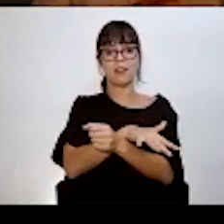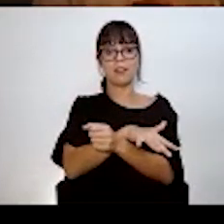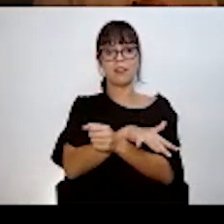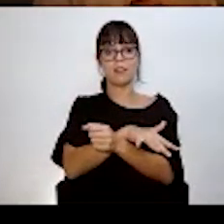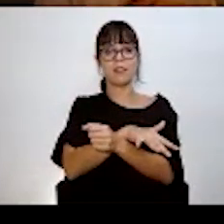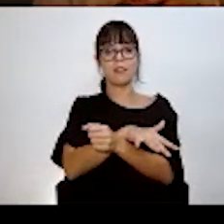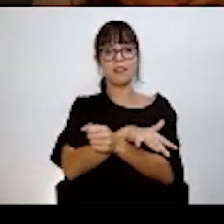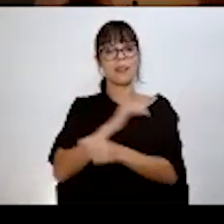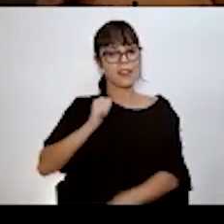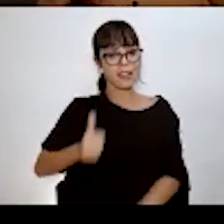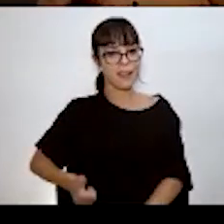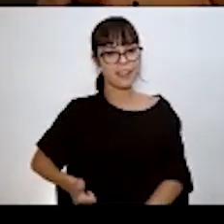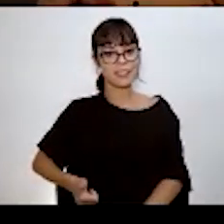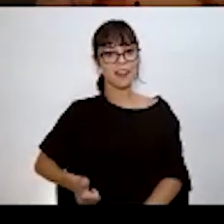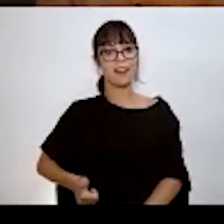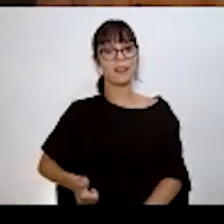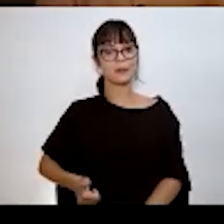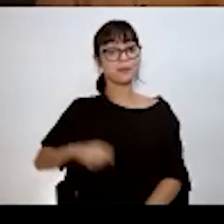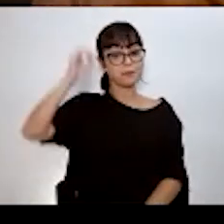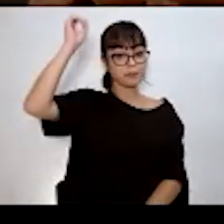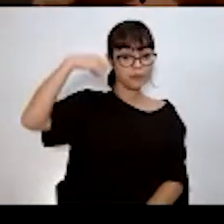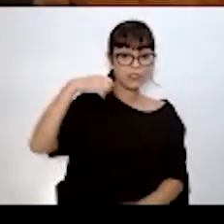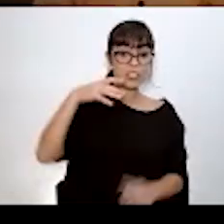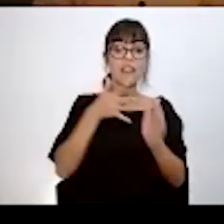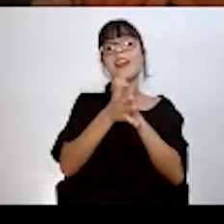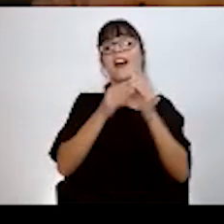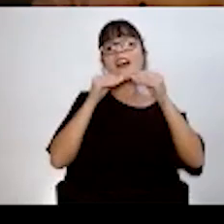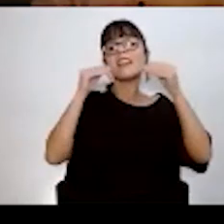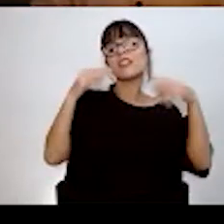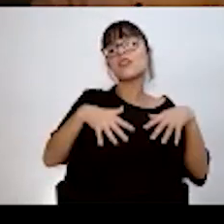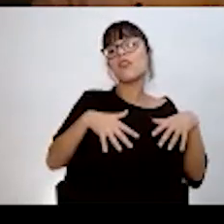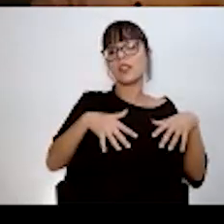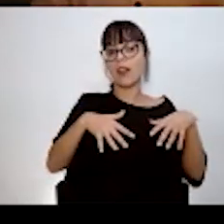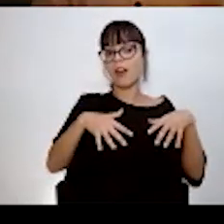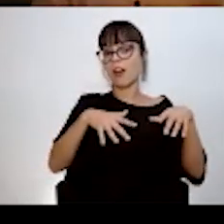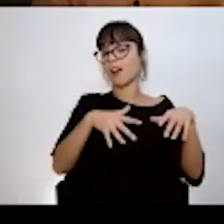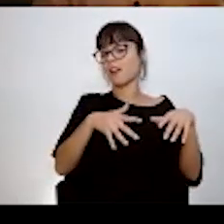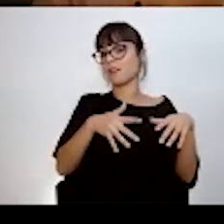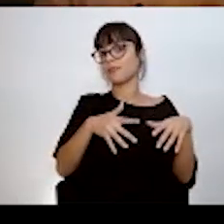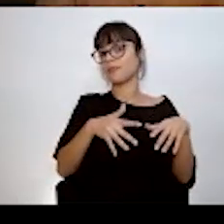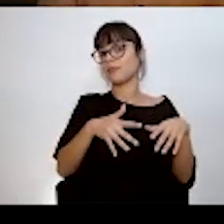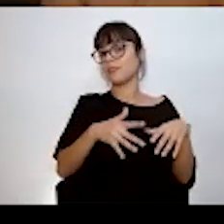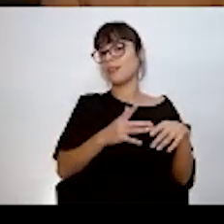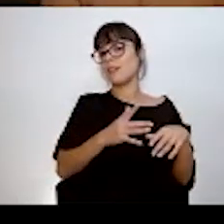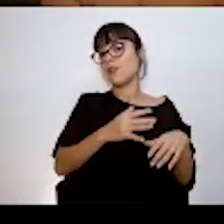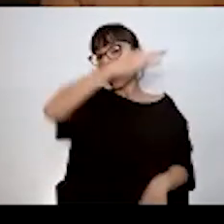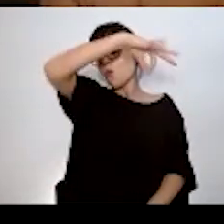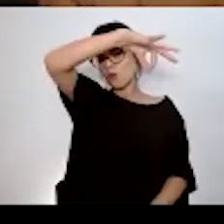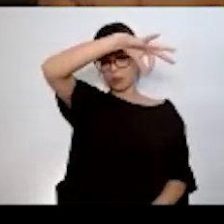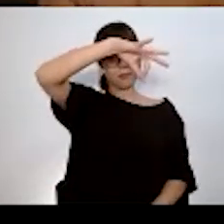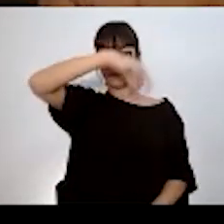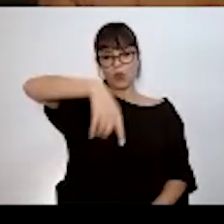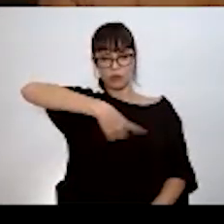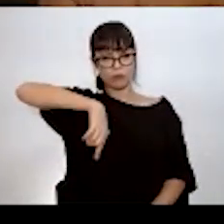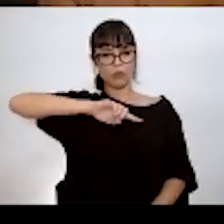no constituyen un ente histórico, es un ente histórico que nosotros construimos desde la actualidad, pero que se está presentando